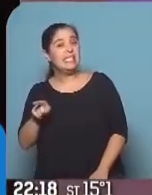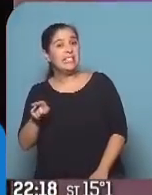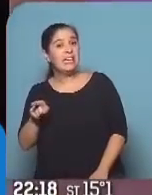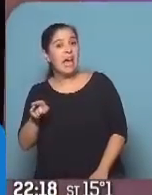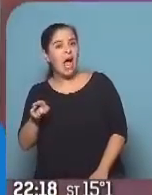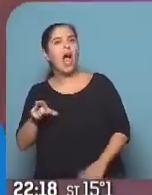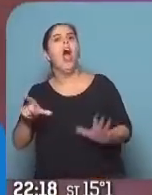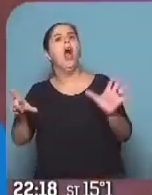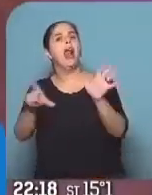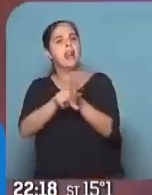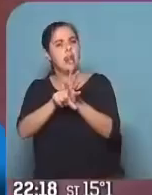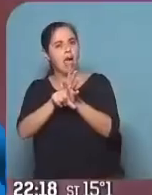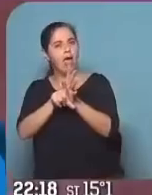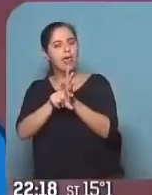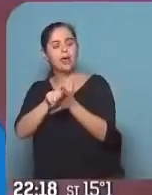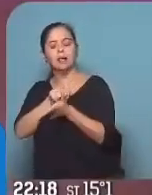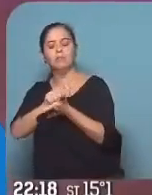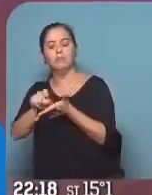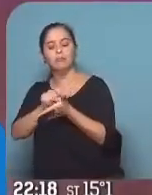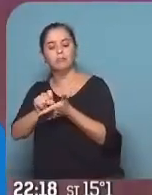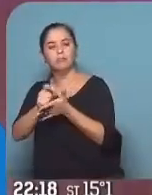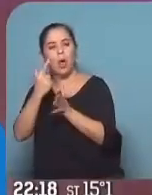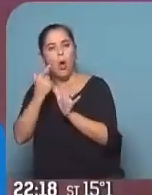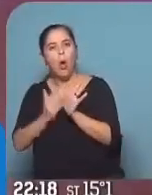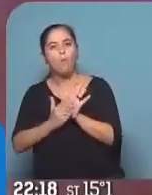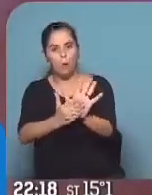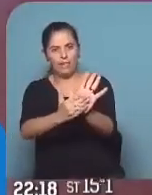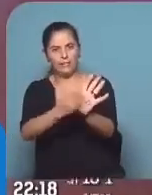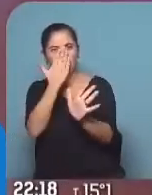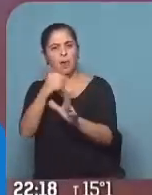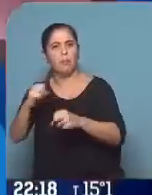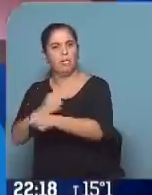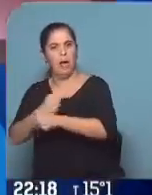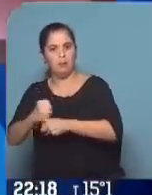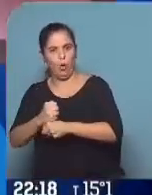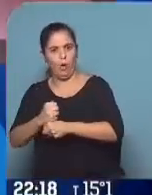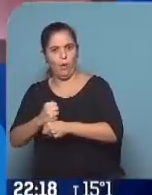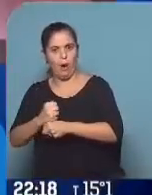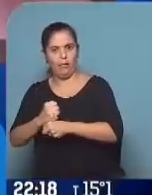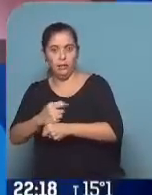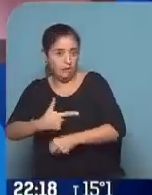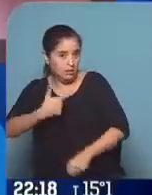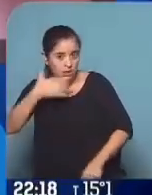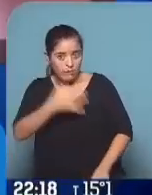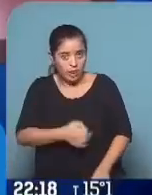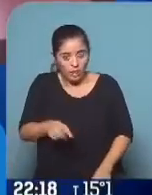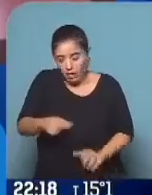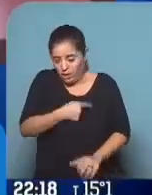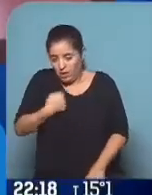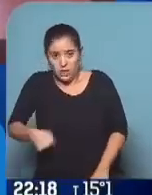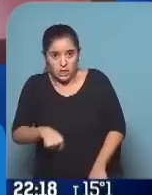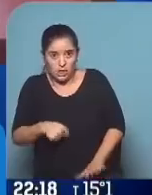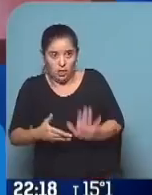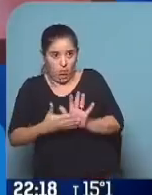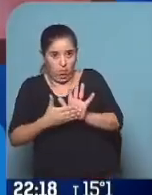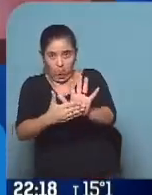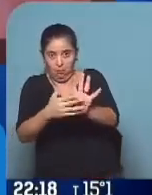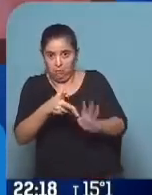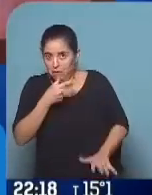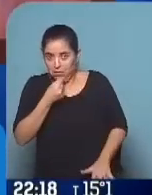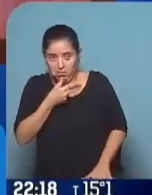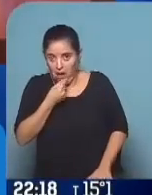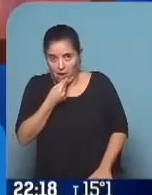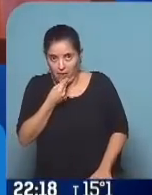que iban a aprobar para alcanzar un acuerdo. Eso no fue así. Y que los chinos les iban a mostrar las cartas de cómo iban a hacer